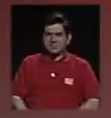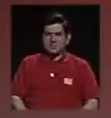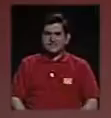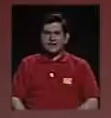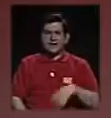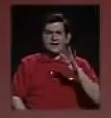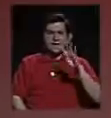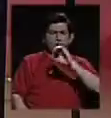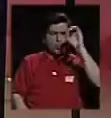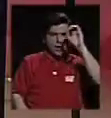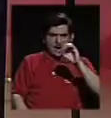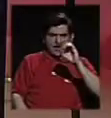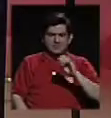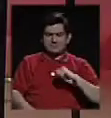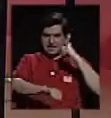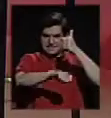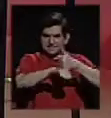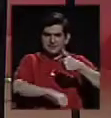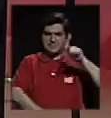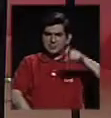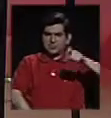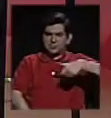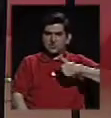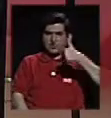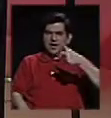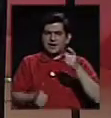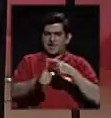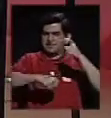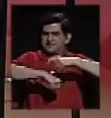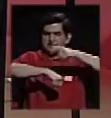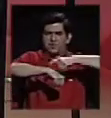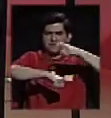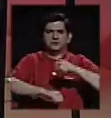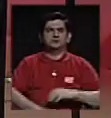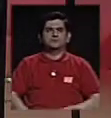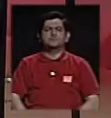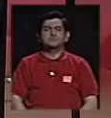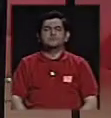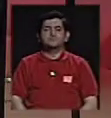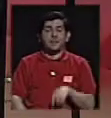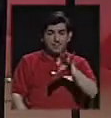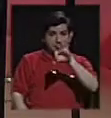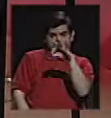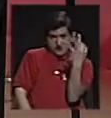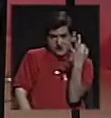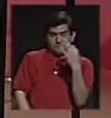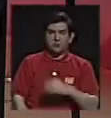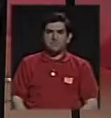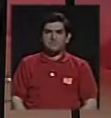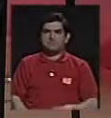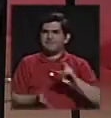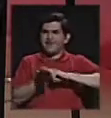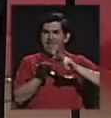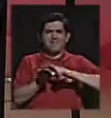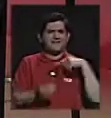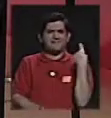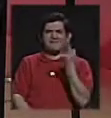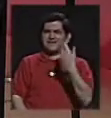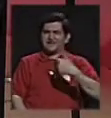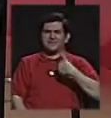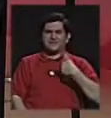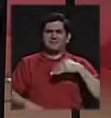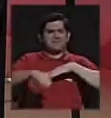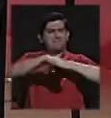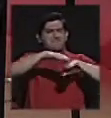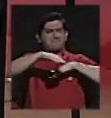del 40% para ganar en primera vuelta. De tal manera que Liberación siempre ha logrado tener una